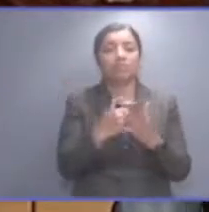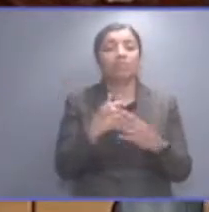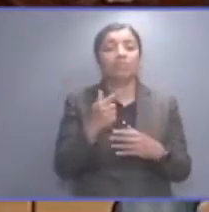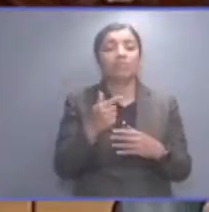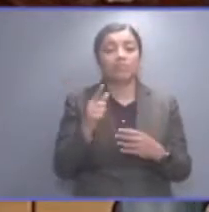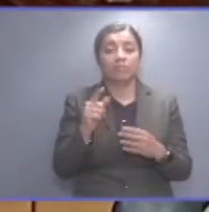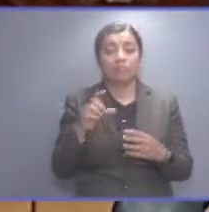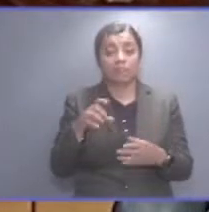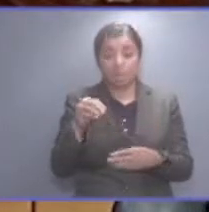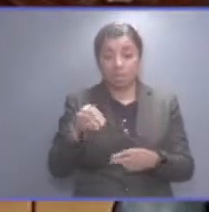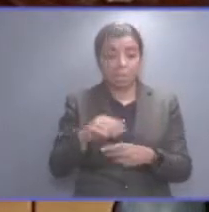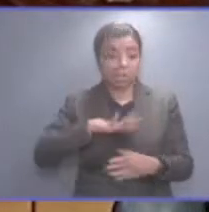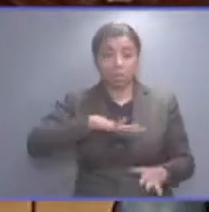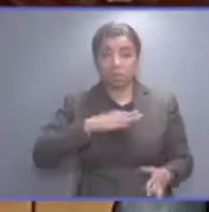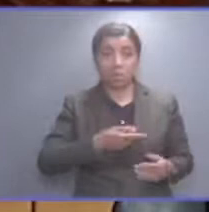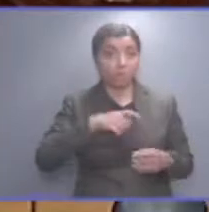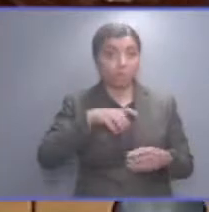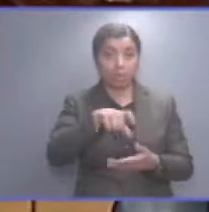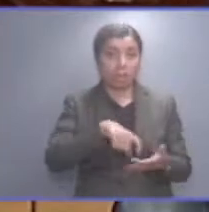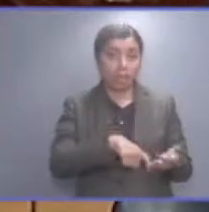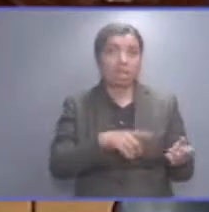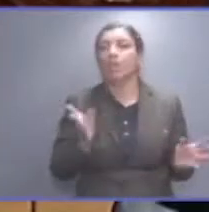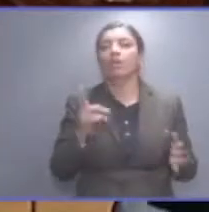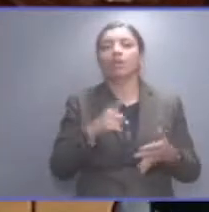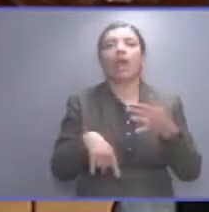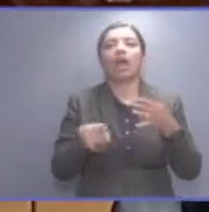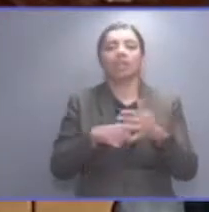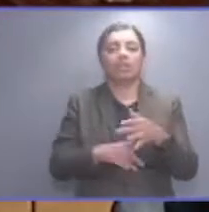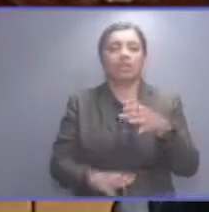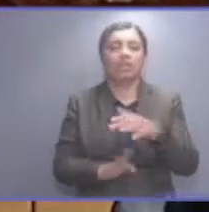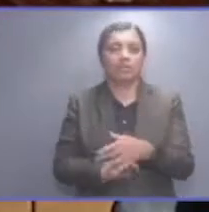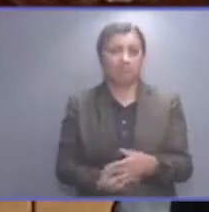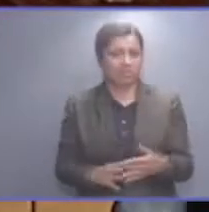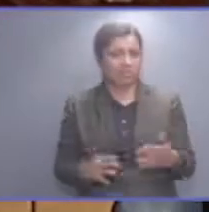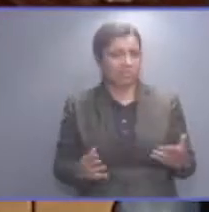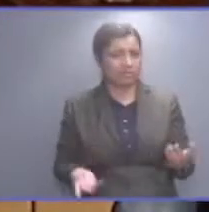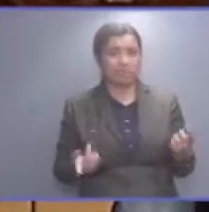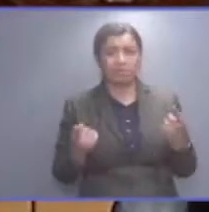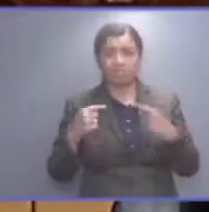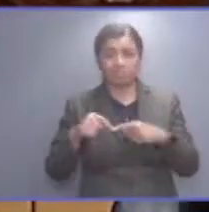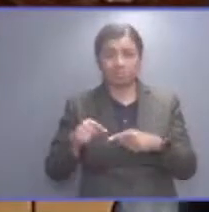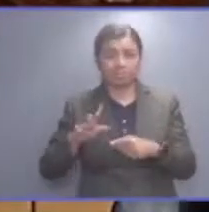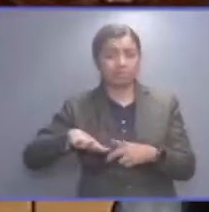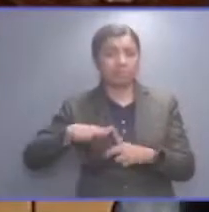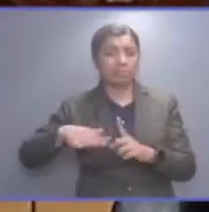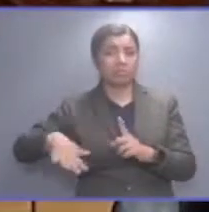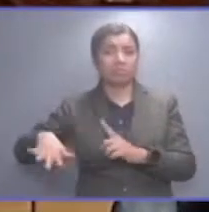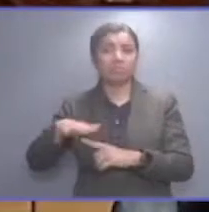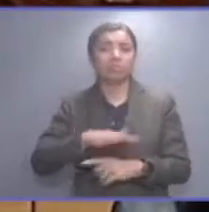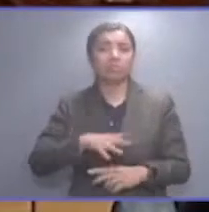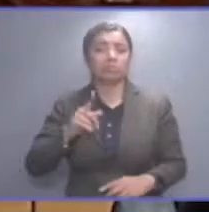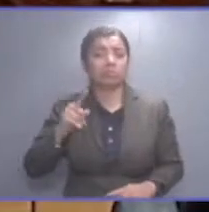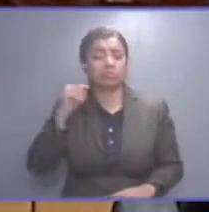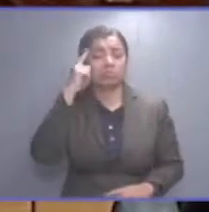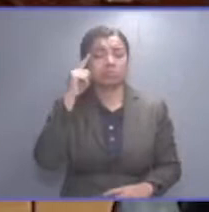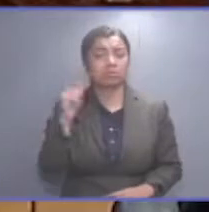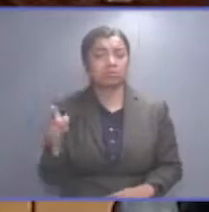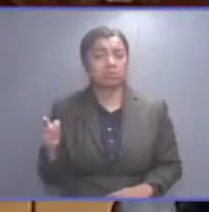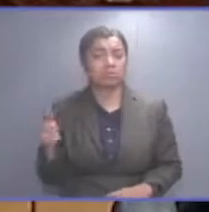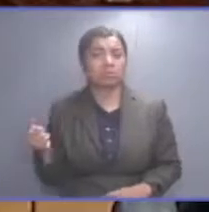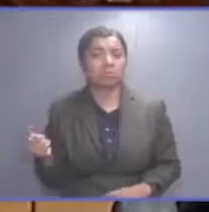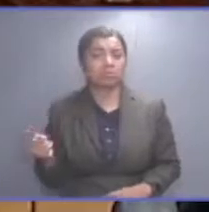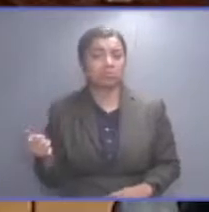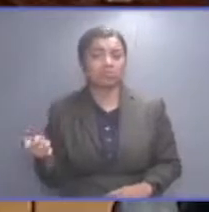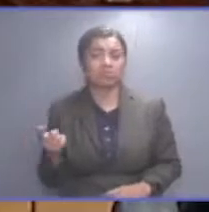de la inactividad del uso de tarjetas. Y es que cuando esta situación se daba, número uno, no